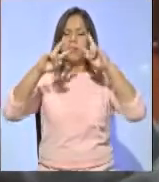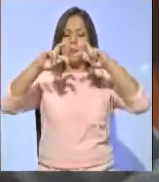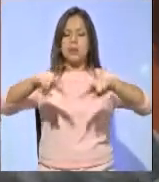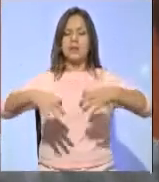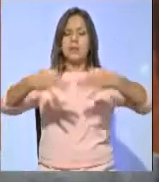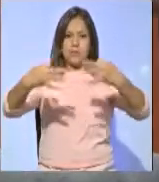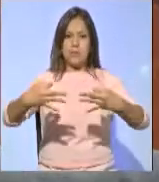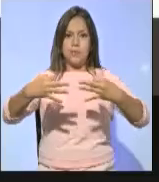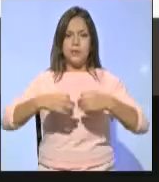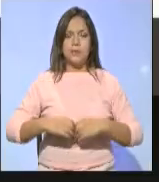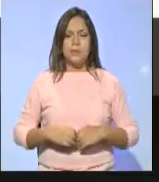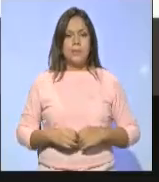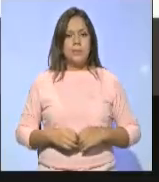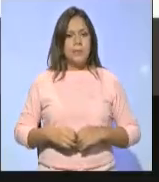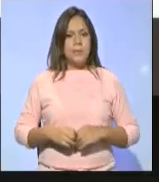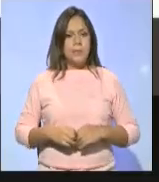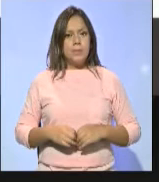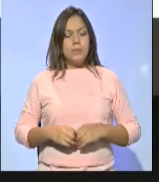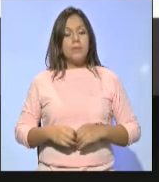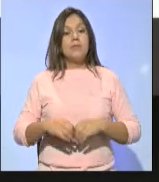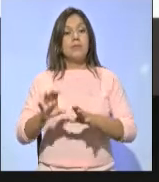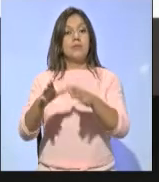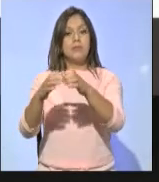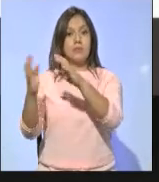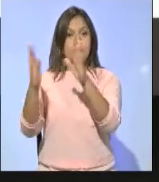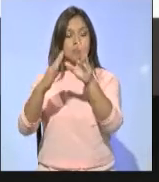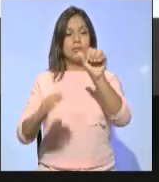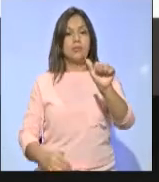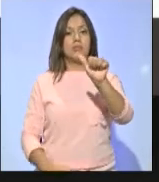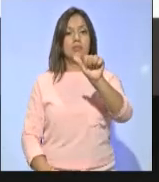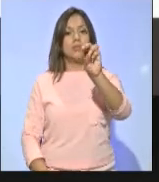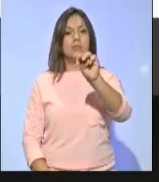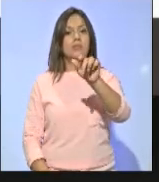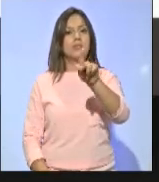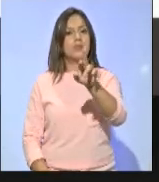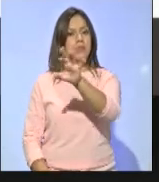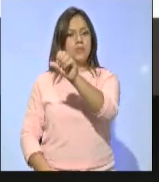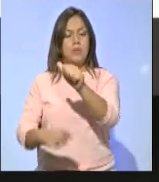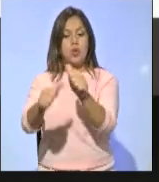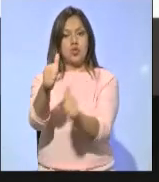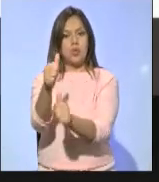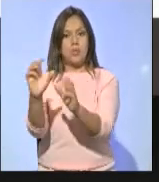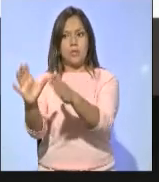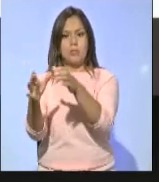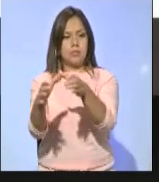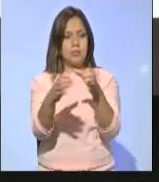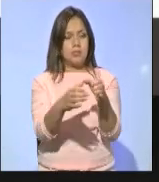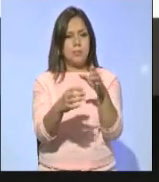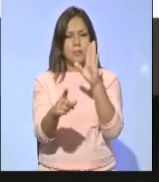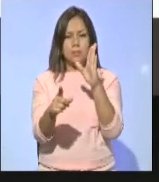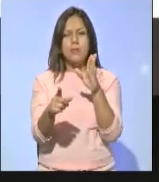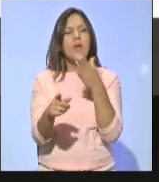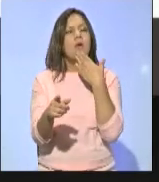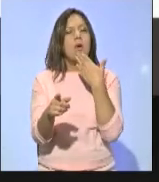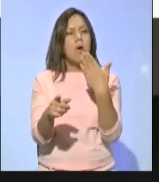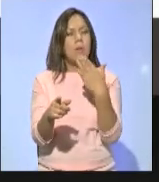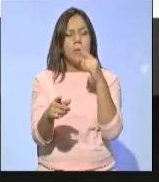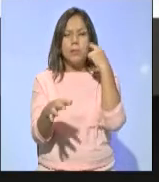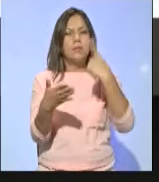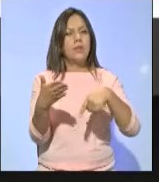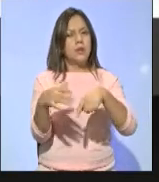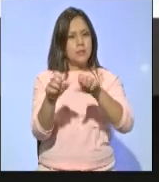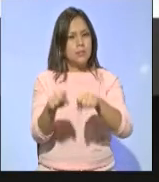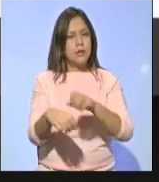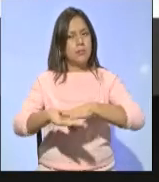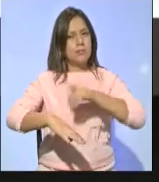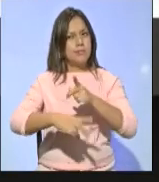TVL Noticias. Y la Comisión Ocasional Ampetra conformará subcomisiones con el fin de establecer reformas legales que permitan